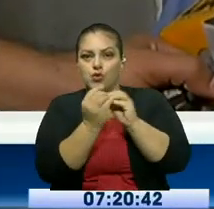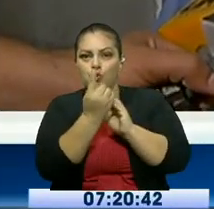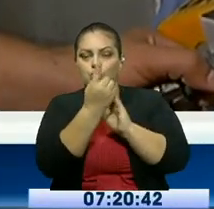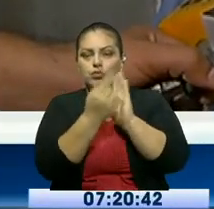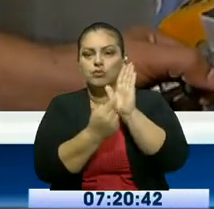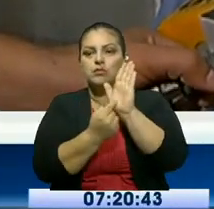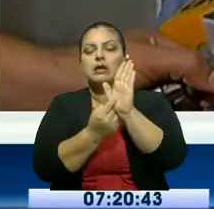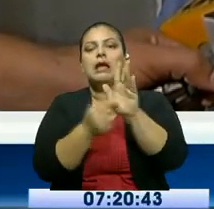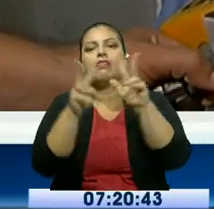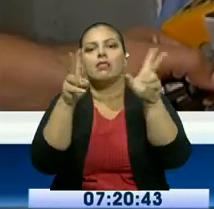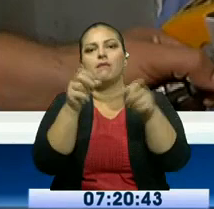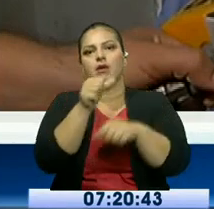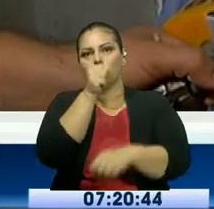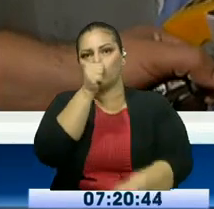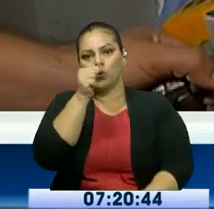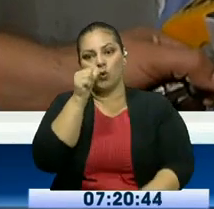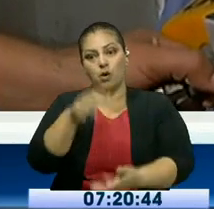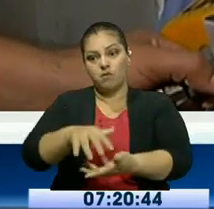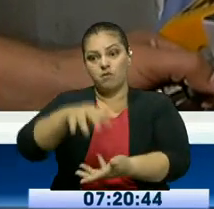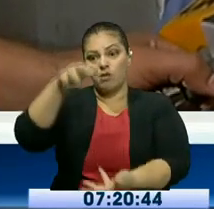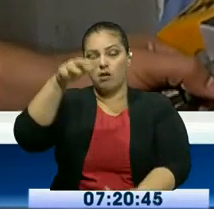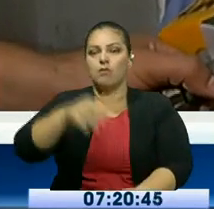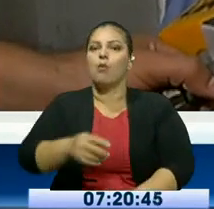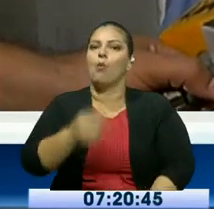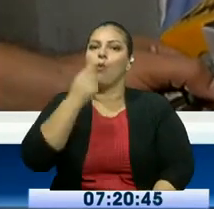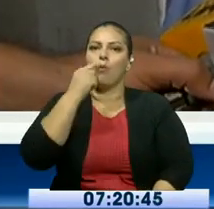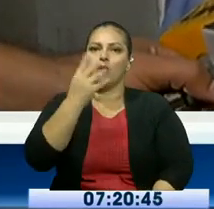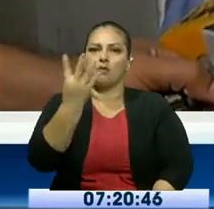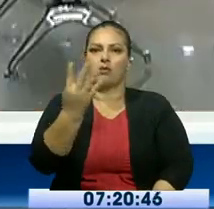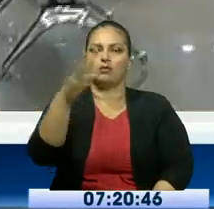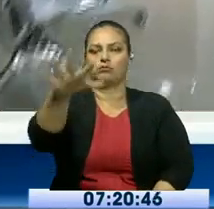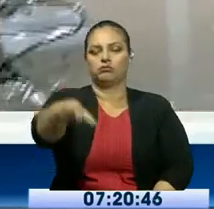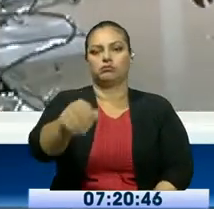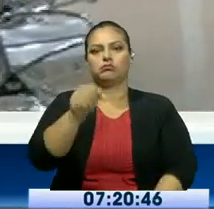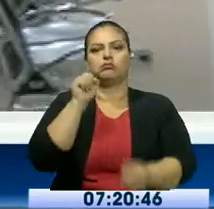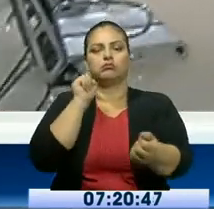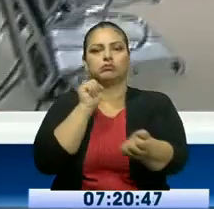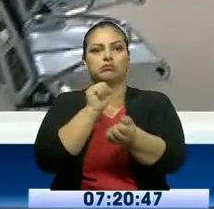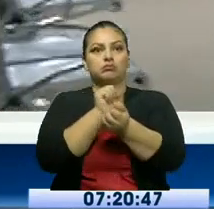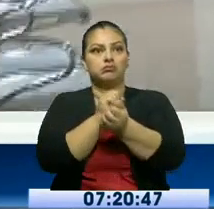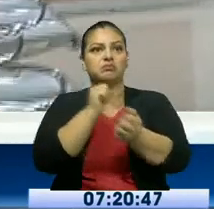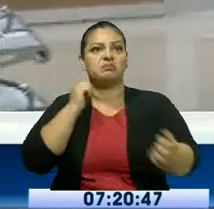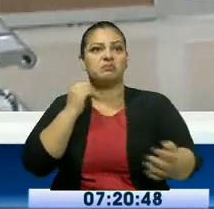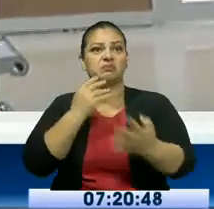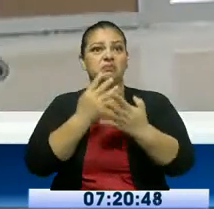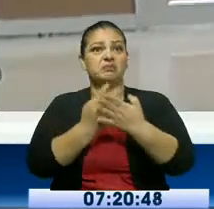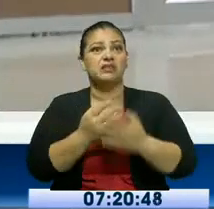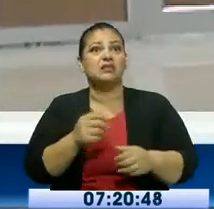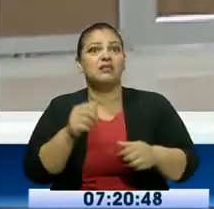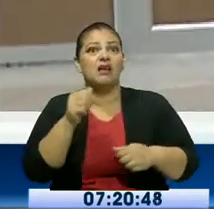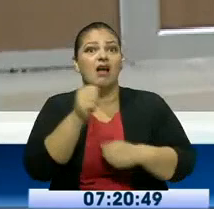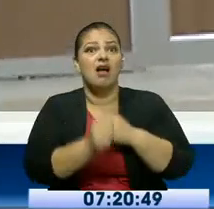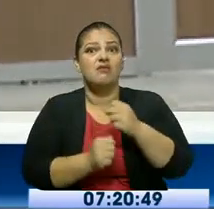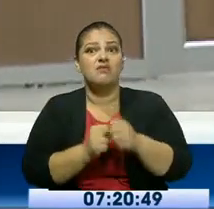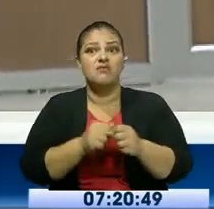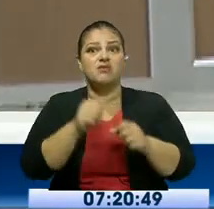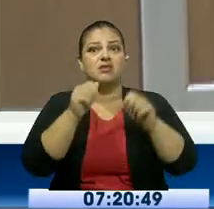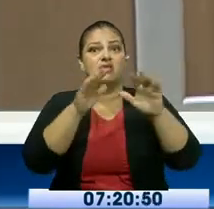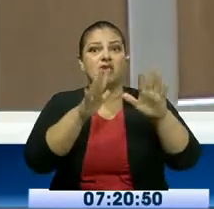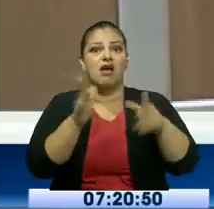escala, ¿no? Y la sanción para ese tipo de conducta está de 10 a 13 años. De momento se investiga el origen y